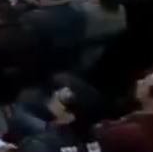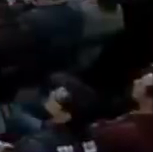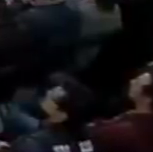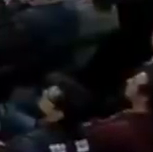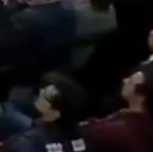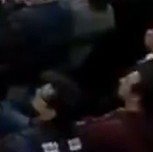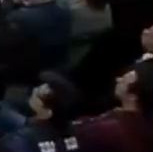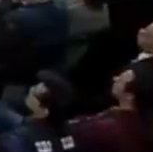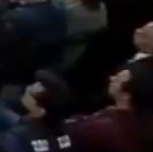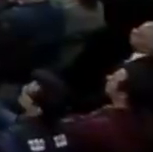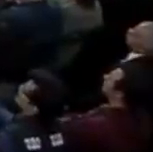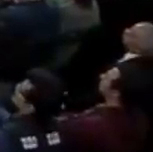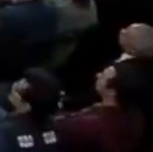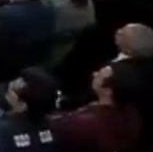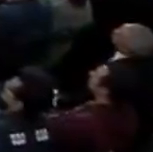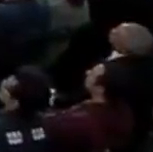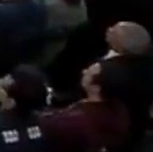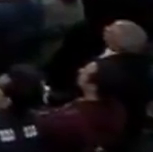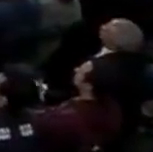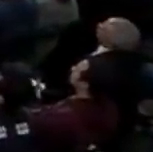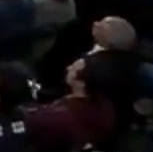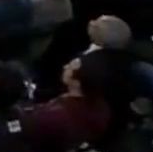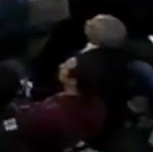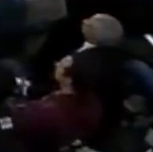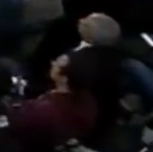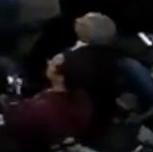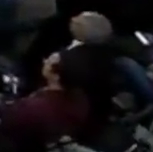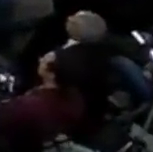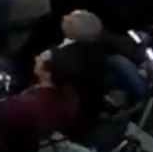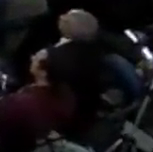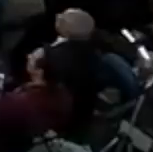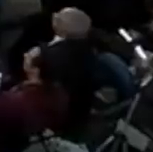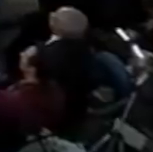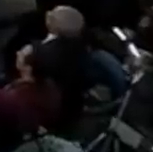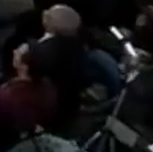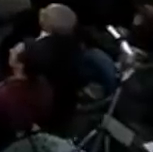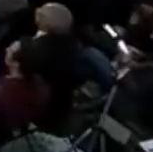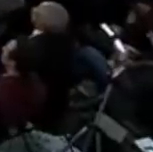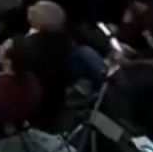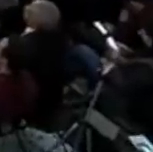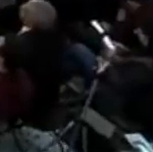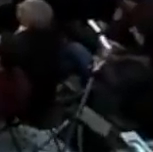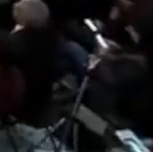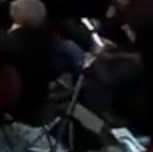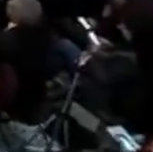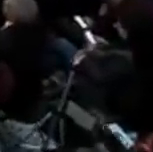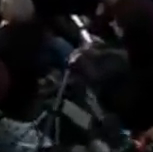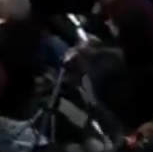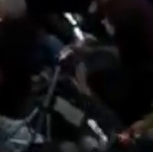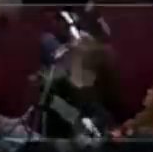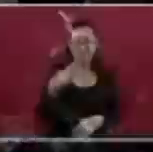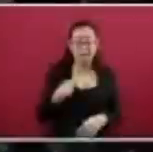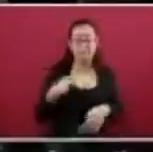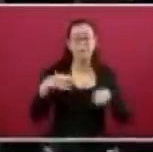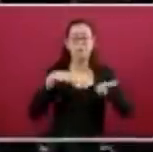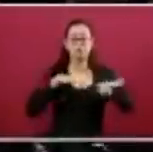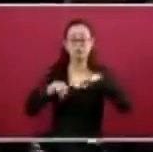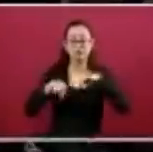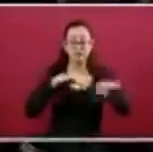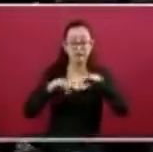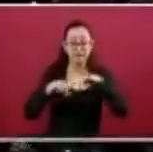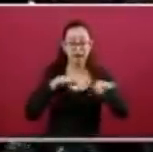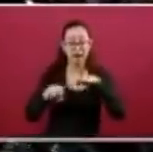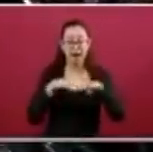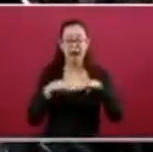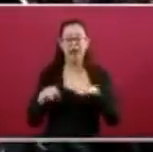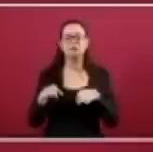hacerlo, que quede claro, mediante el convencimiento, nada por la fuerza, todo por la